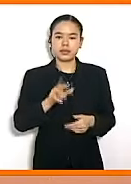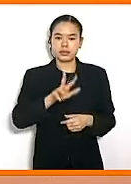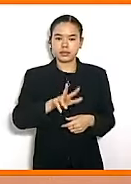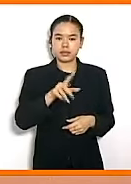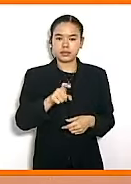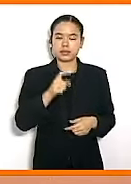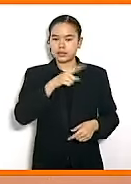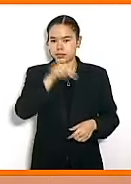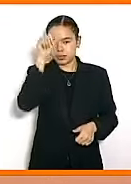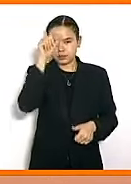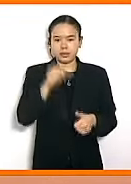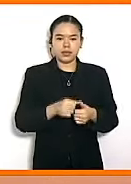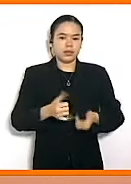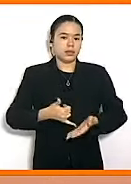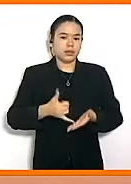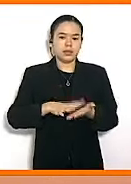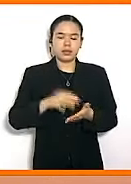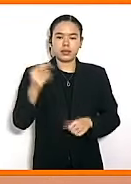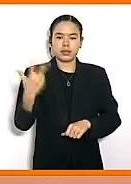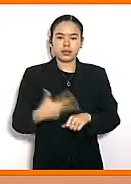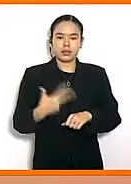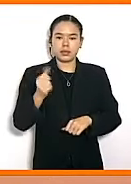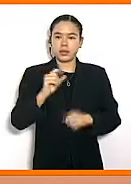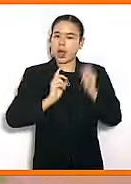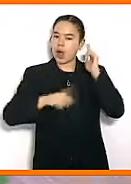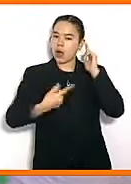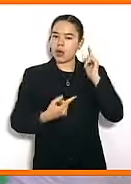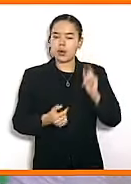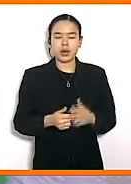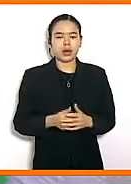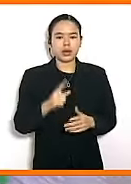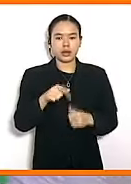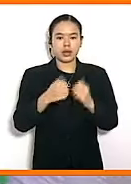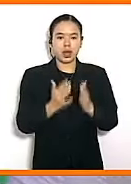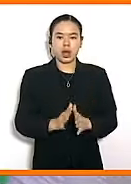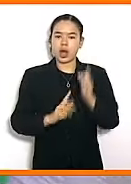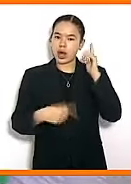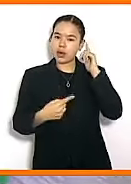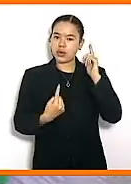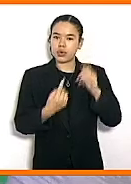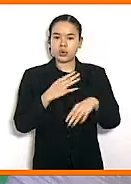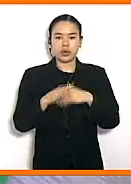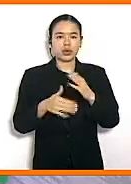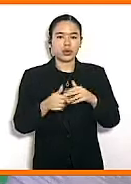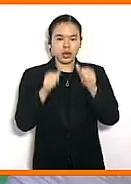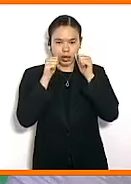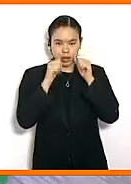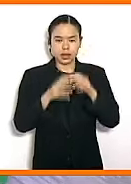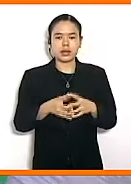3X. Te recuerdo que tu premio se multiplica por 3 en diaria. Pero si eres jugador para más 1, atento.